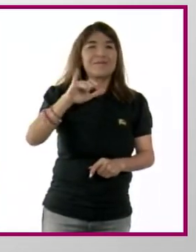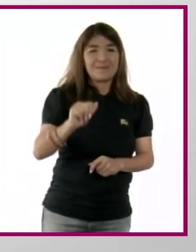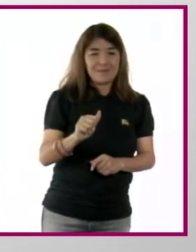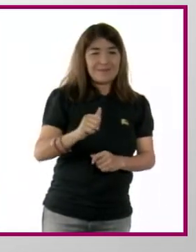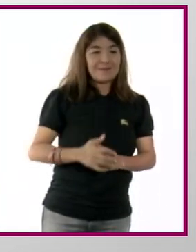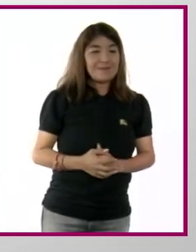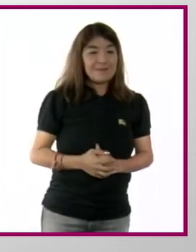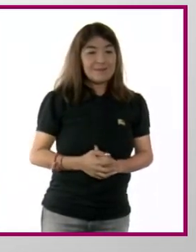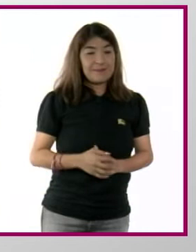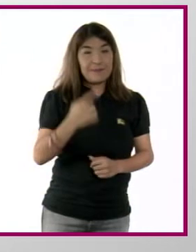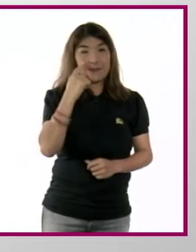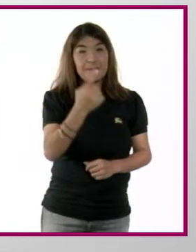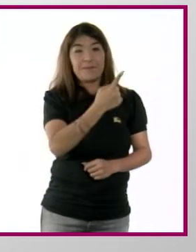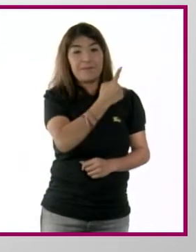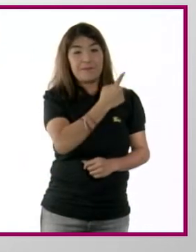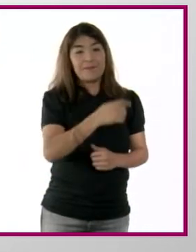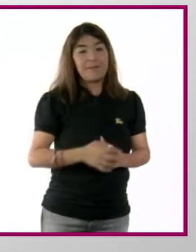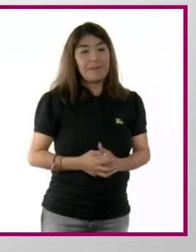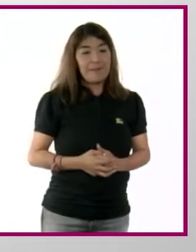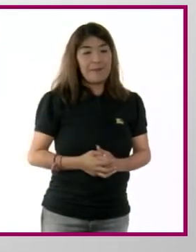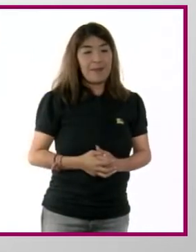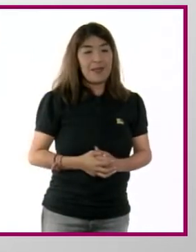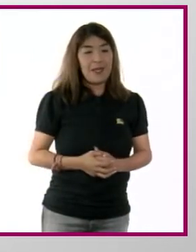nuestra disposición.